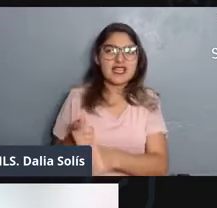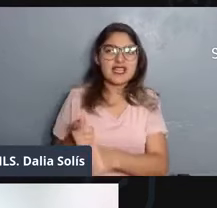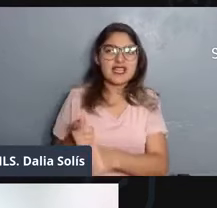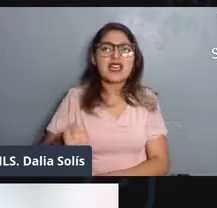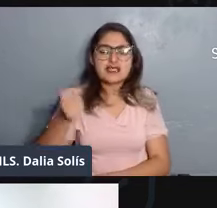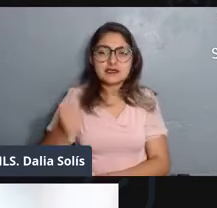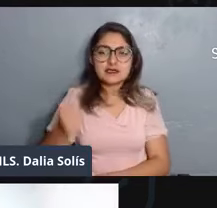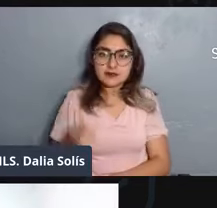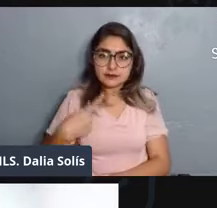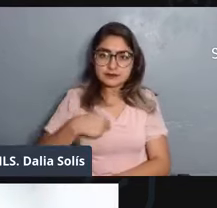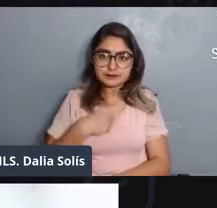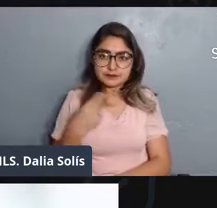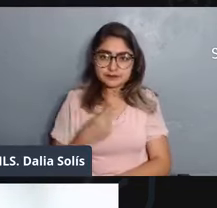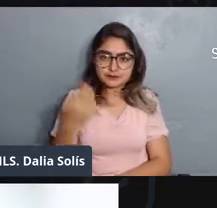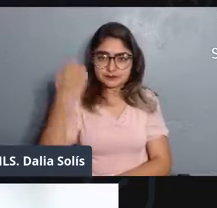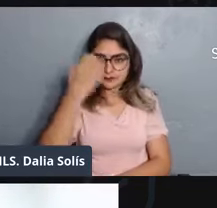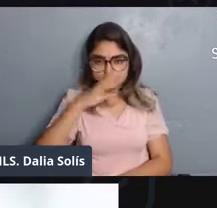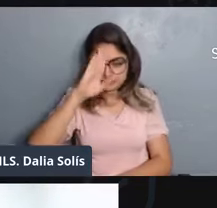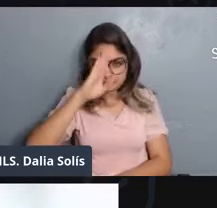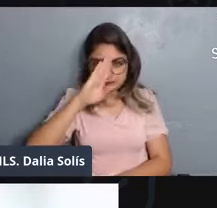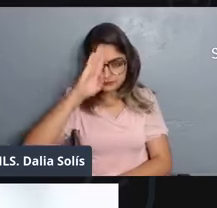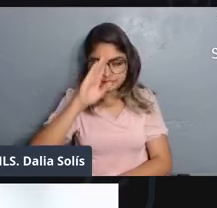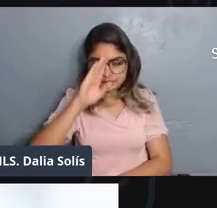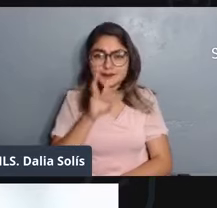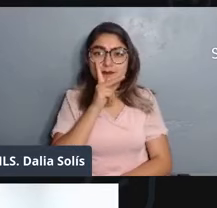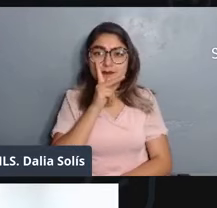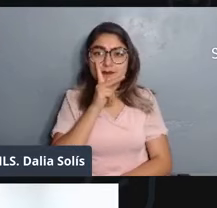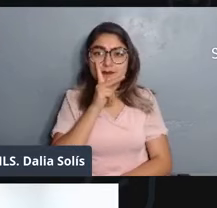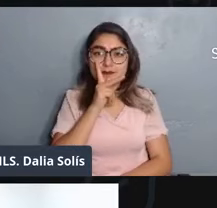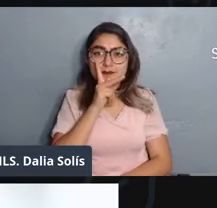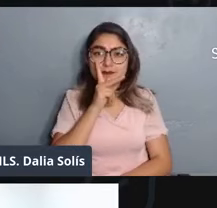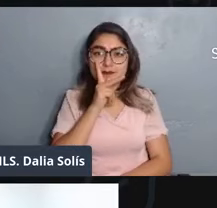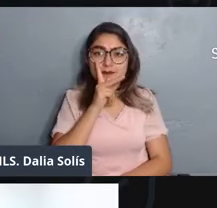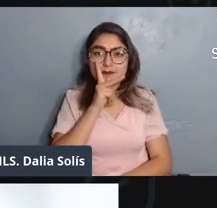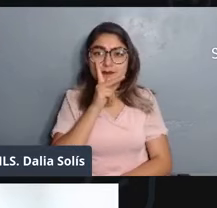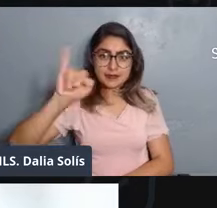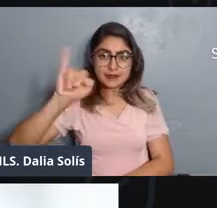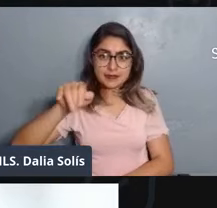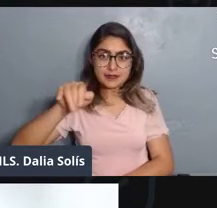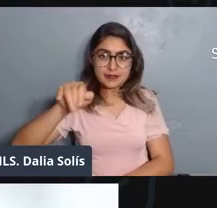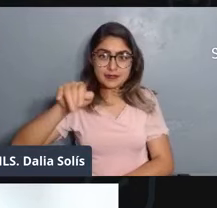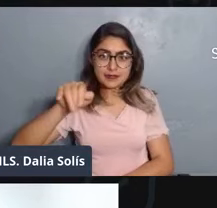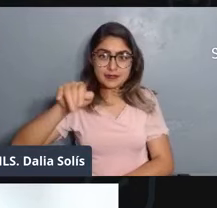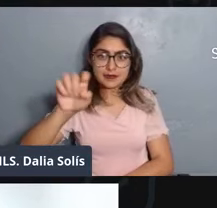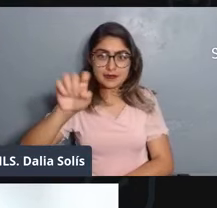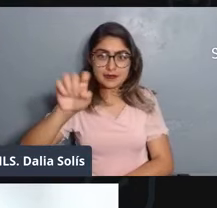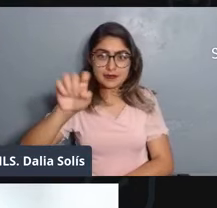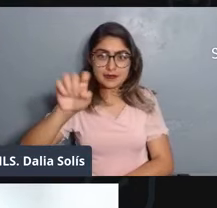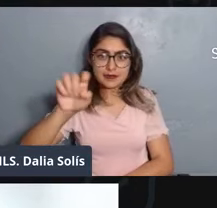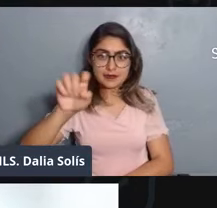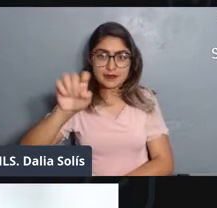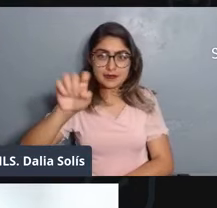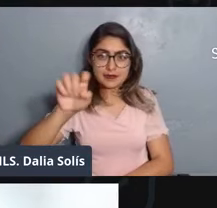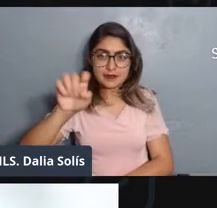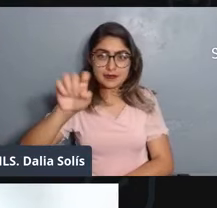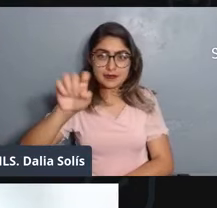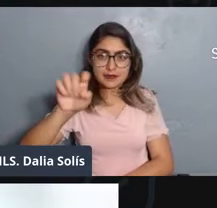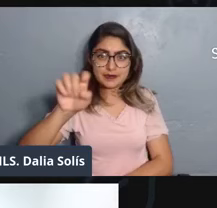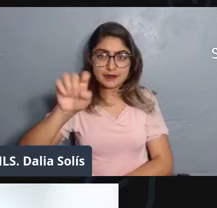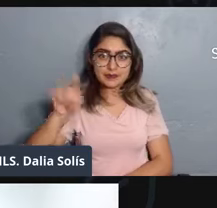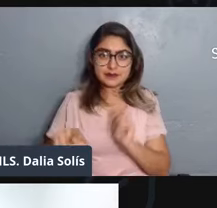como que ya nos hace algo desagradable al oído de entrada, ¿no? Tenemos justamente en